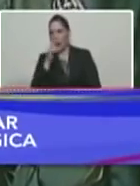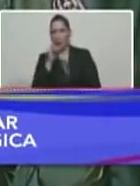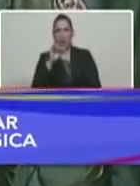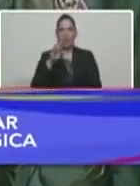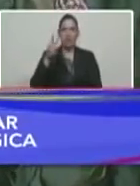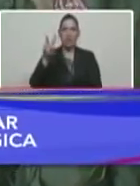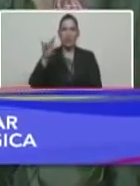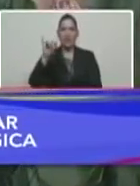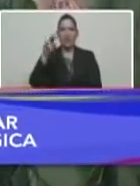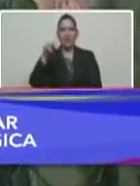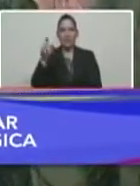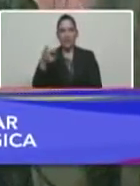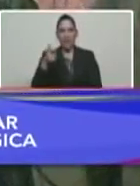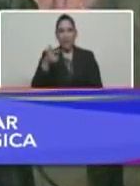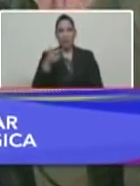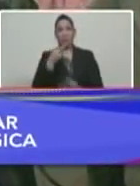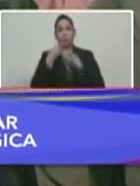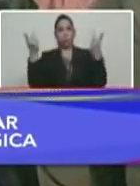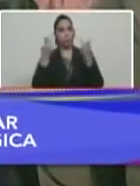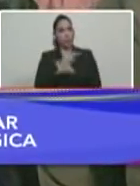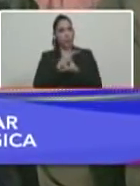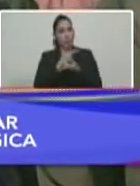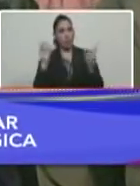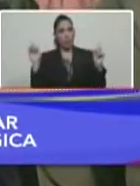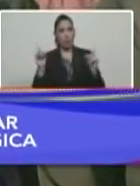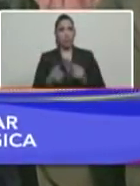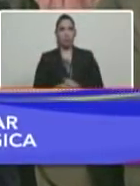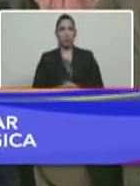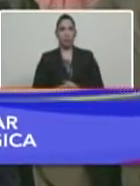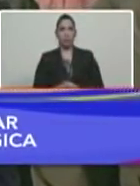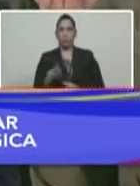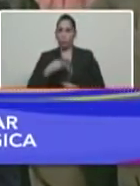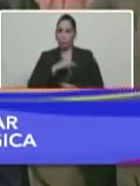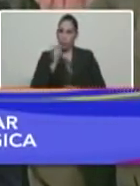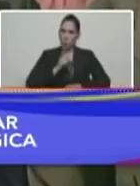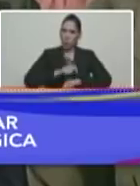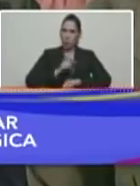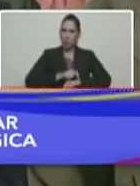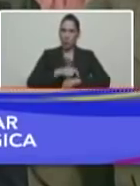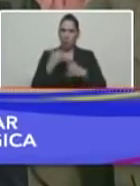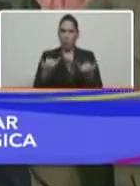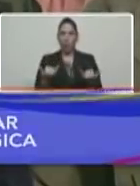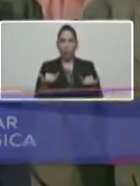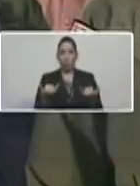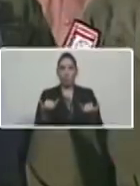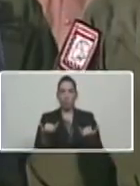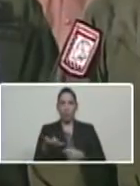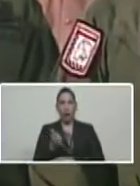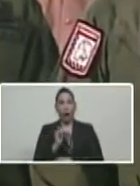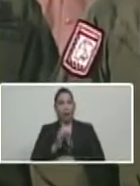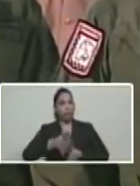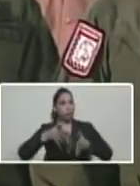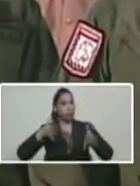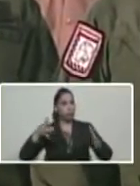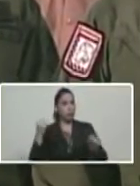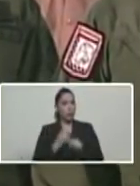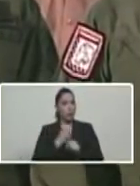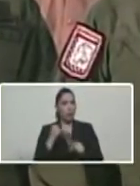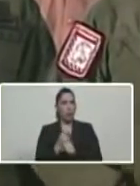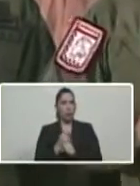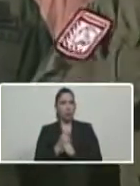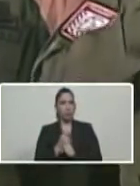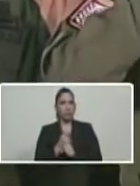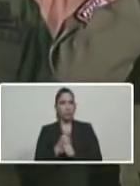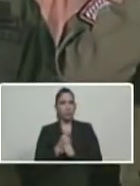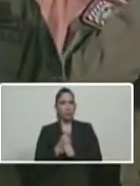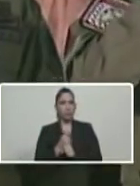independencia en un tiempo como este tiene un gran mérito,